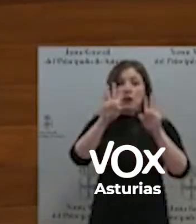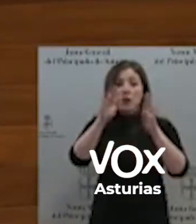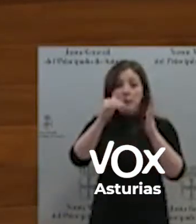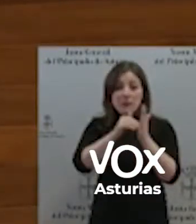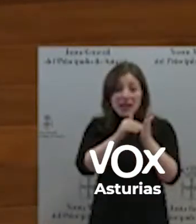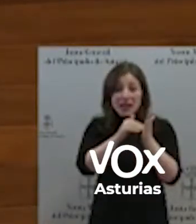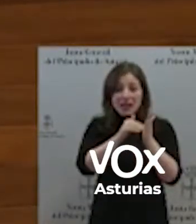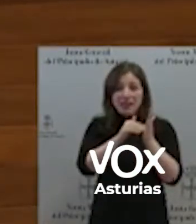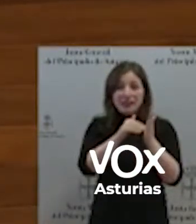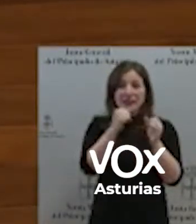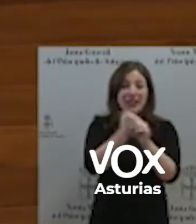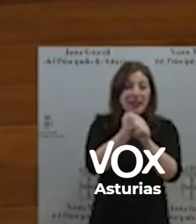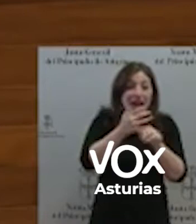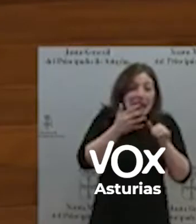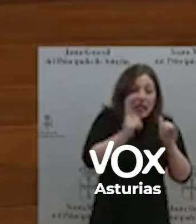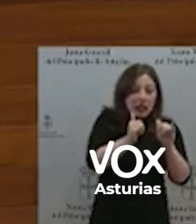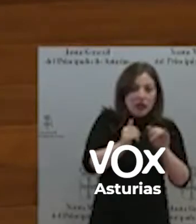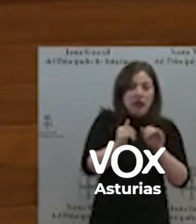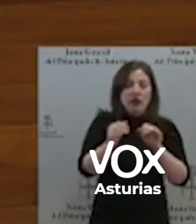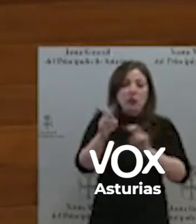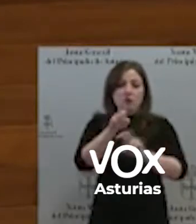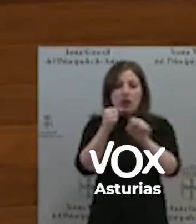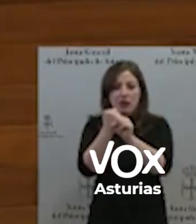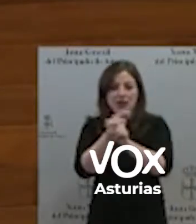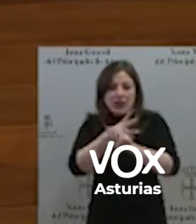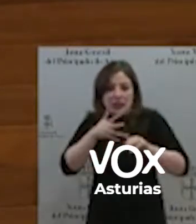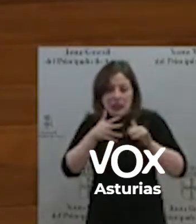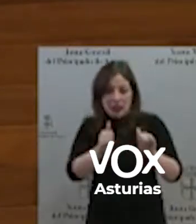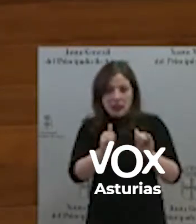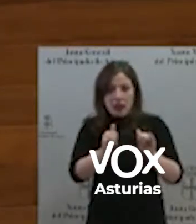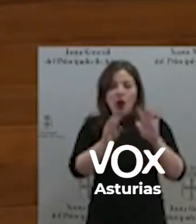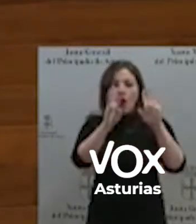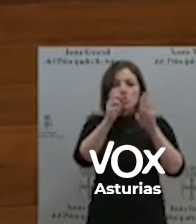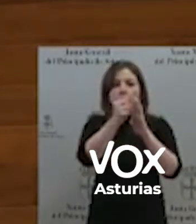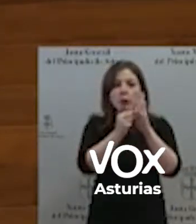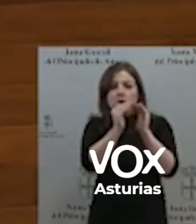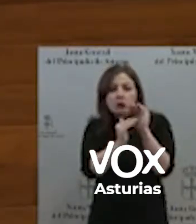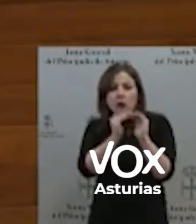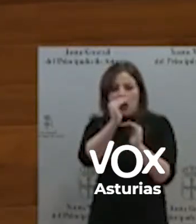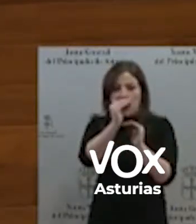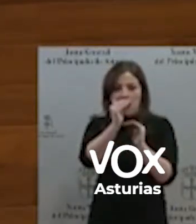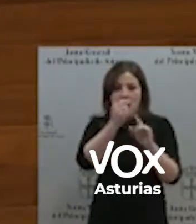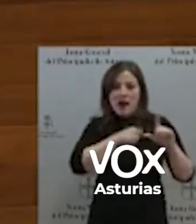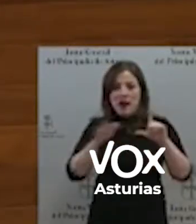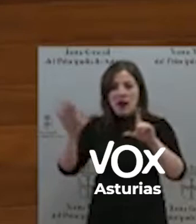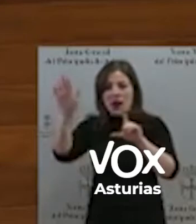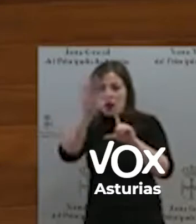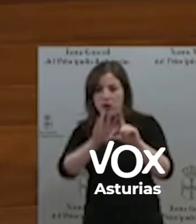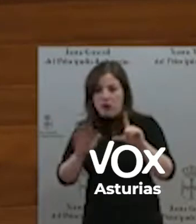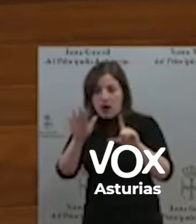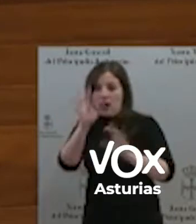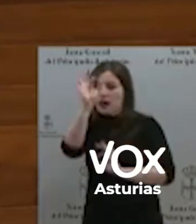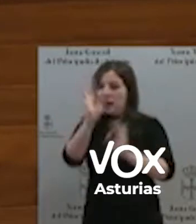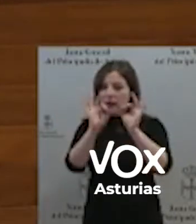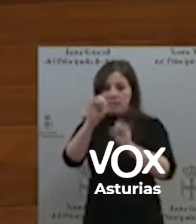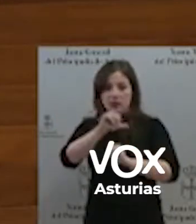un 60,7%, 8 puntos por encima de la media nacional que no aparecen en las tasas de paro juvenil. Aún así, la tasa de